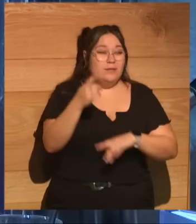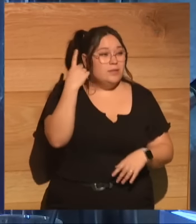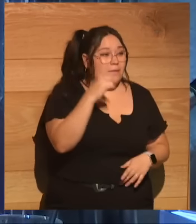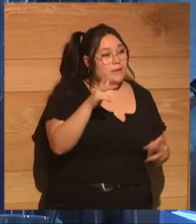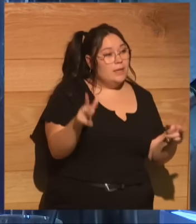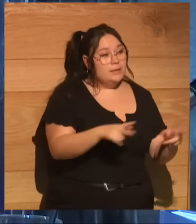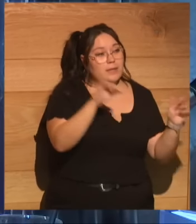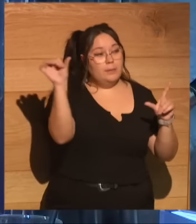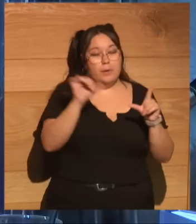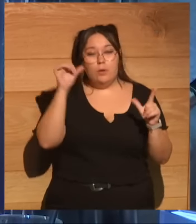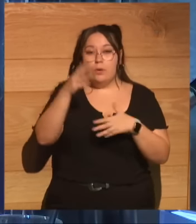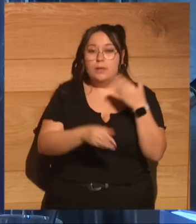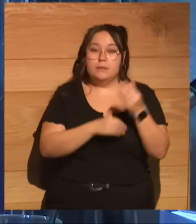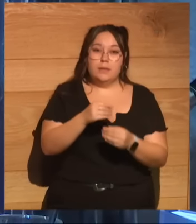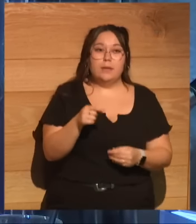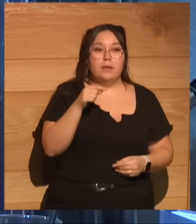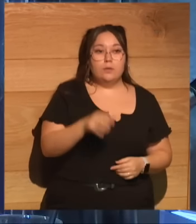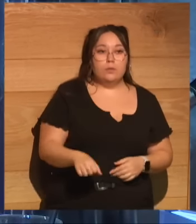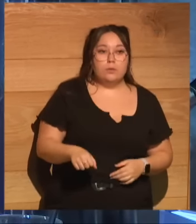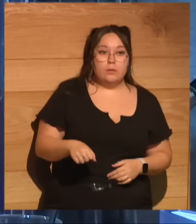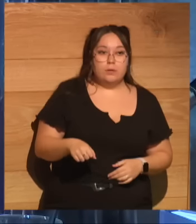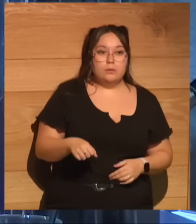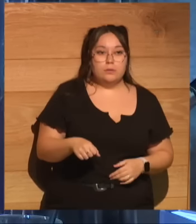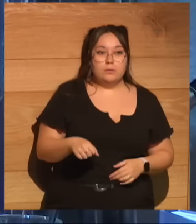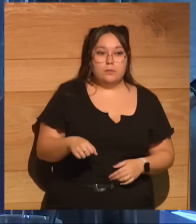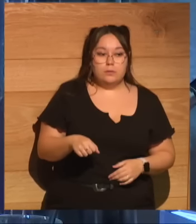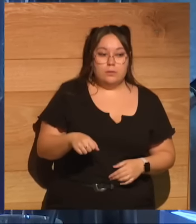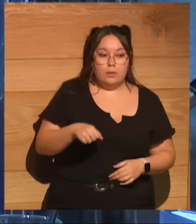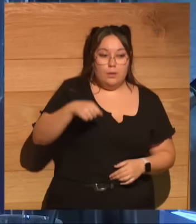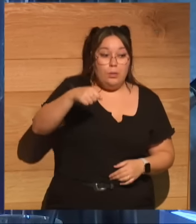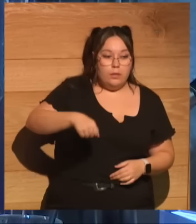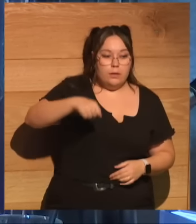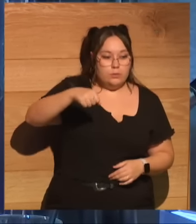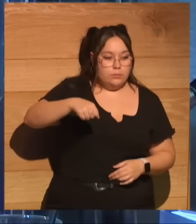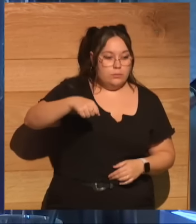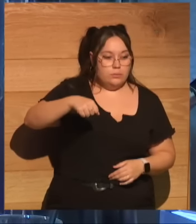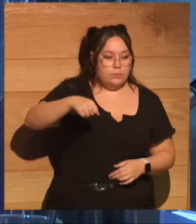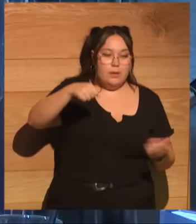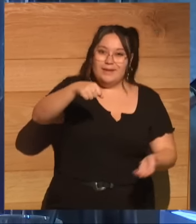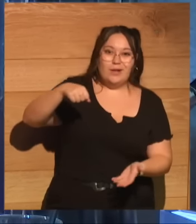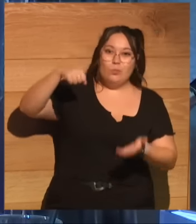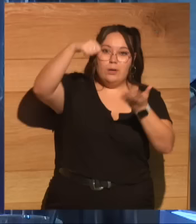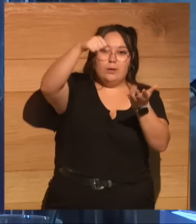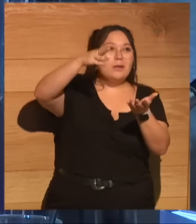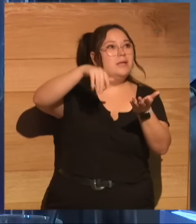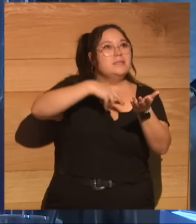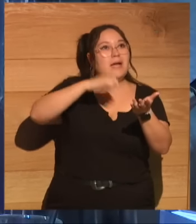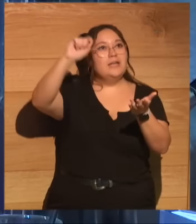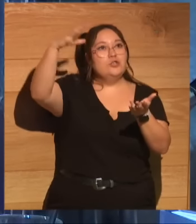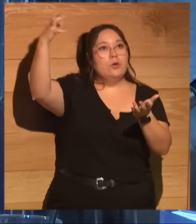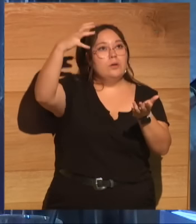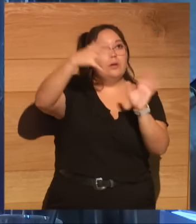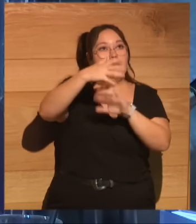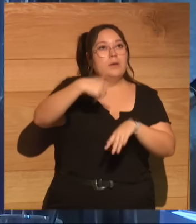se hacen en plan, tienes el césped un poquito más alto de lo que deberías o lo has dejado que se seque el sol y te vamos a